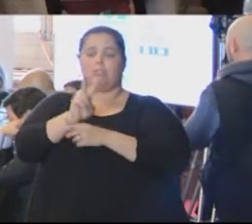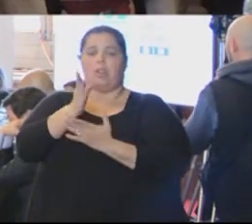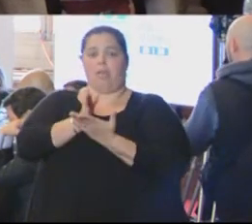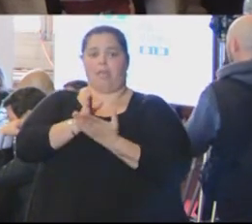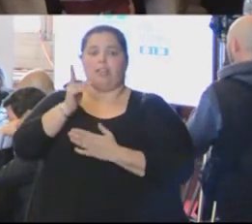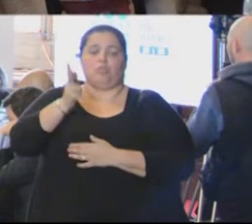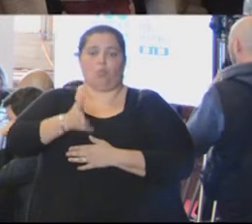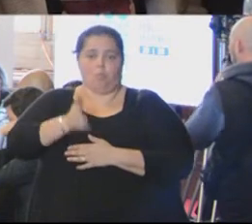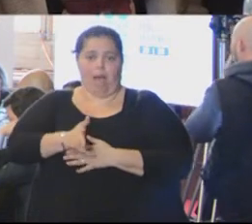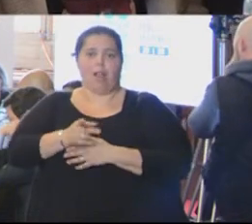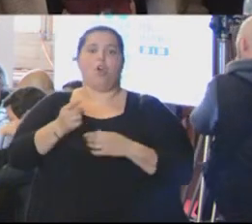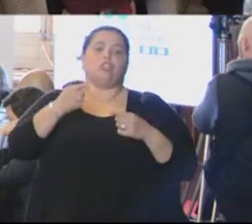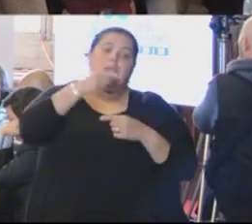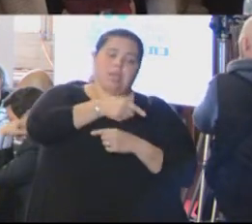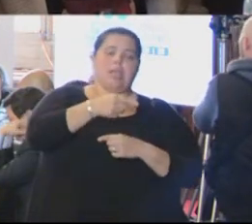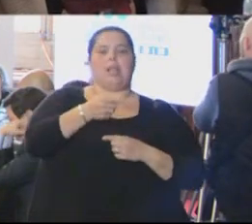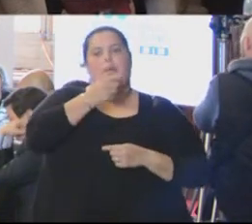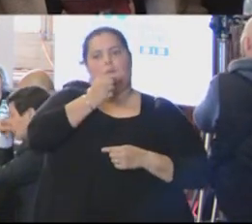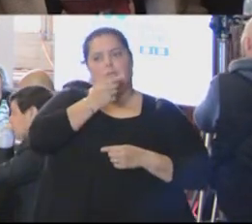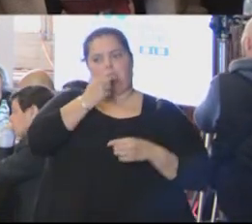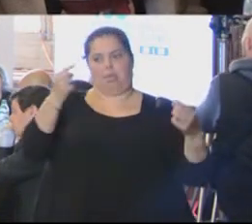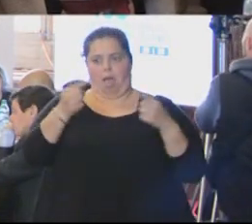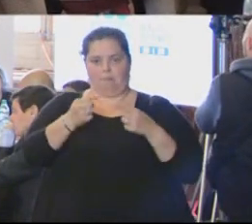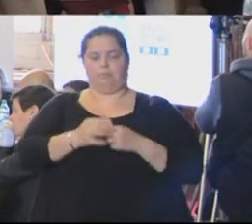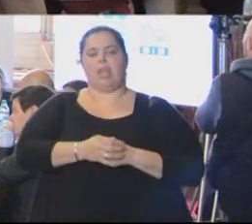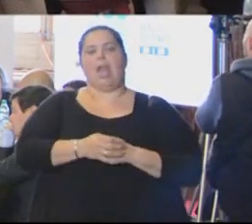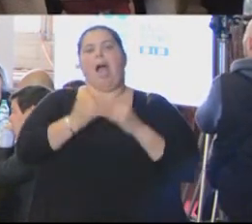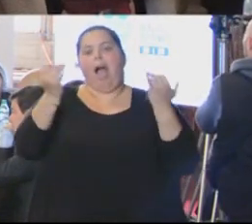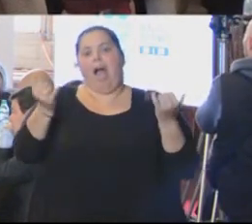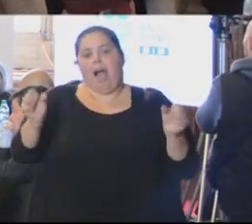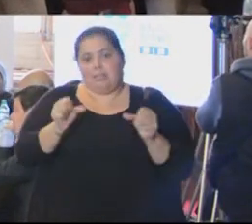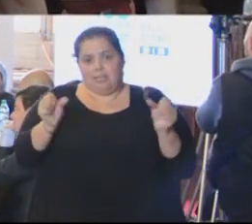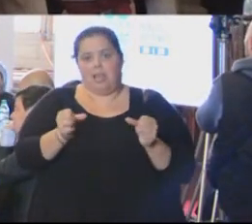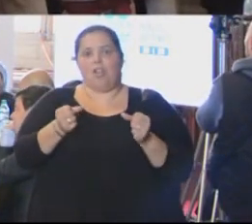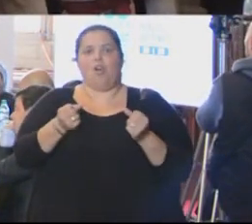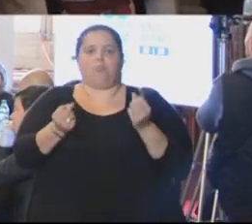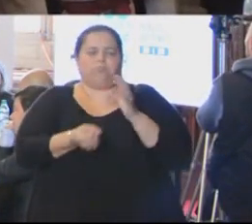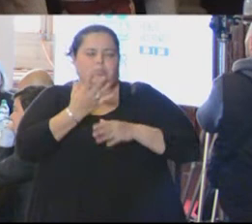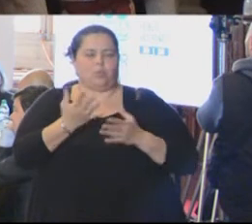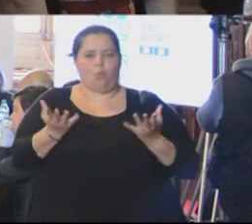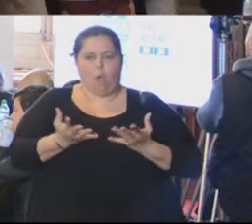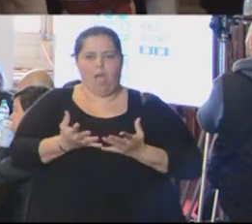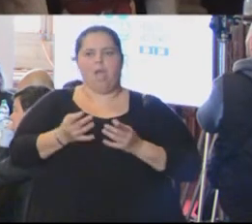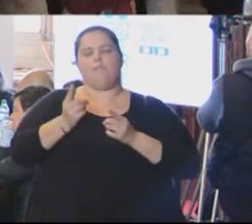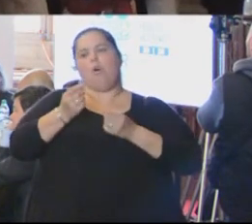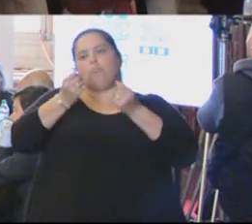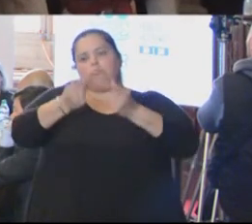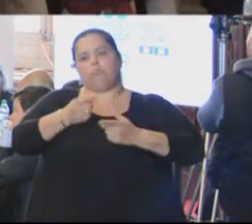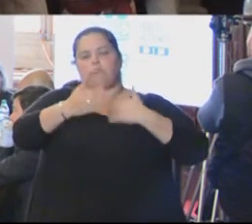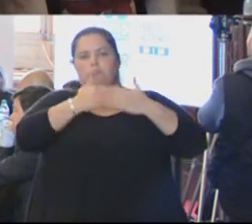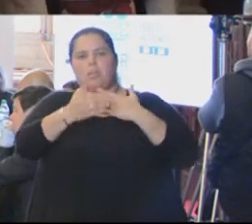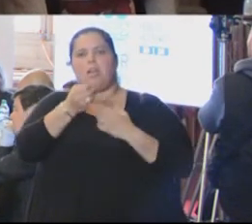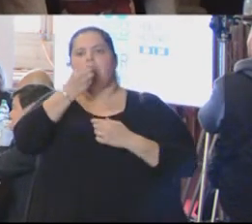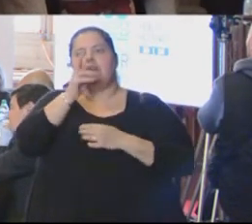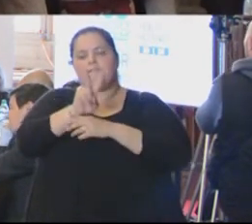pública. Ahora bien, se han implementado acciones recientes muy importantes para procurar la seguridad de los defensores de derechos humanos.